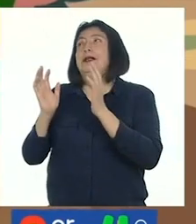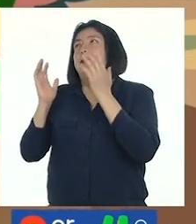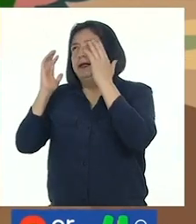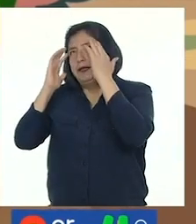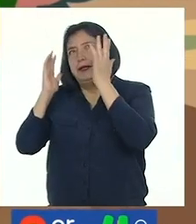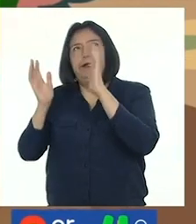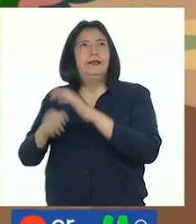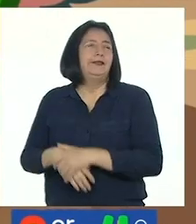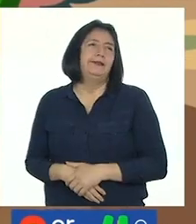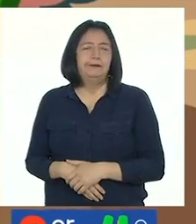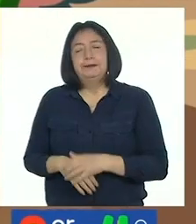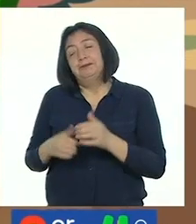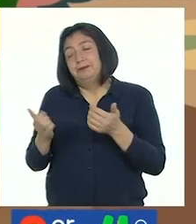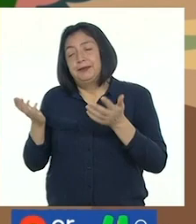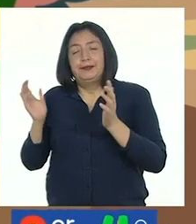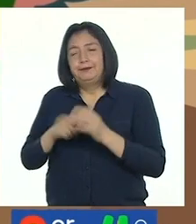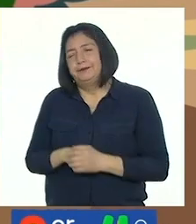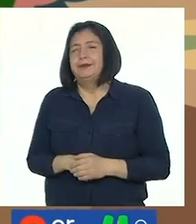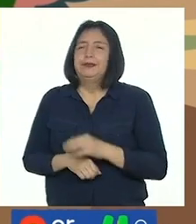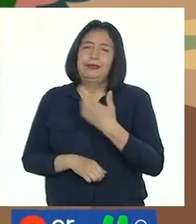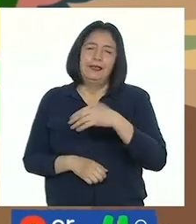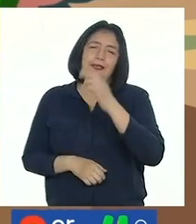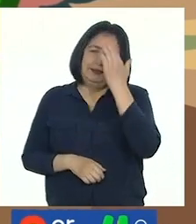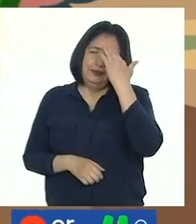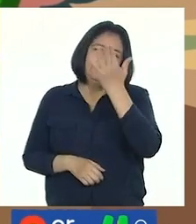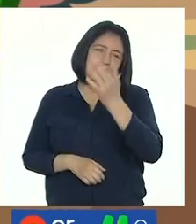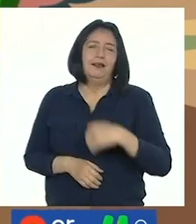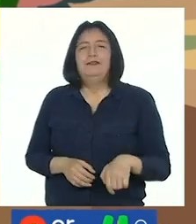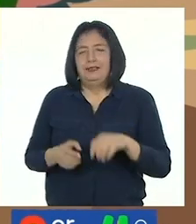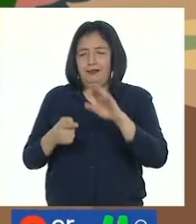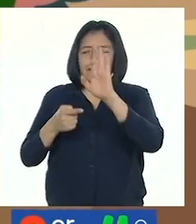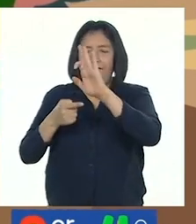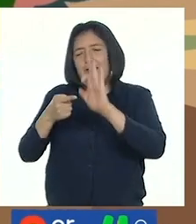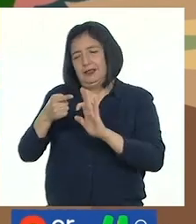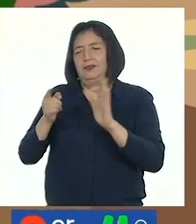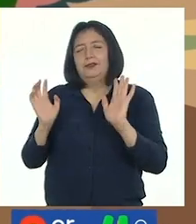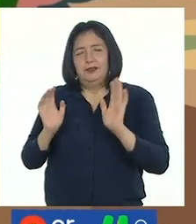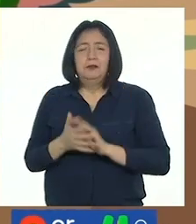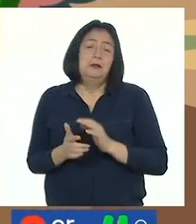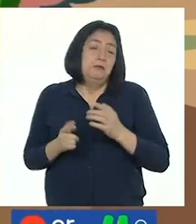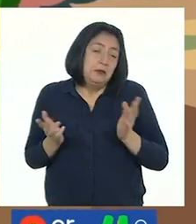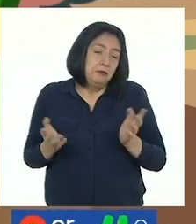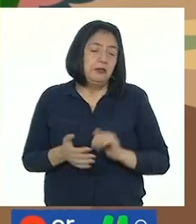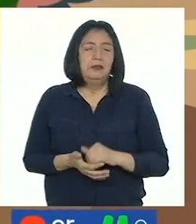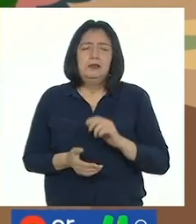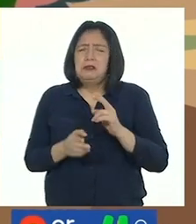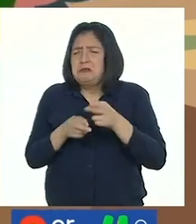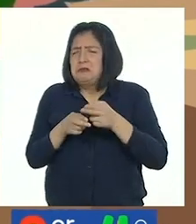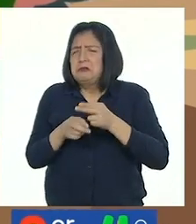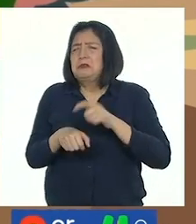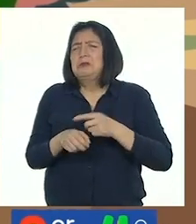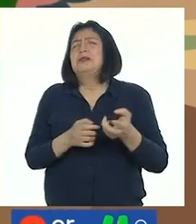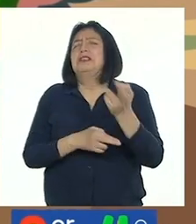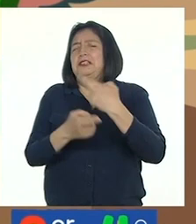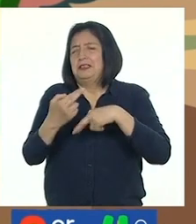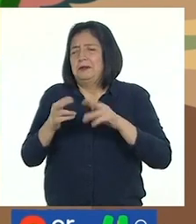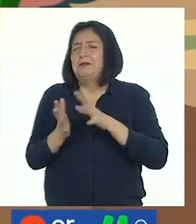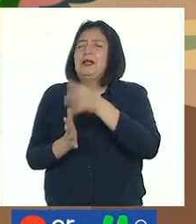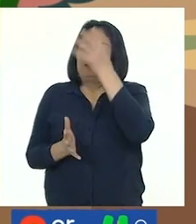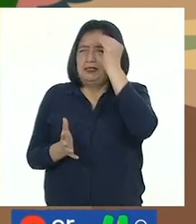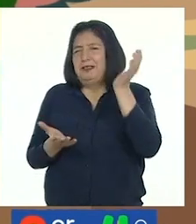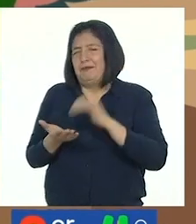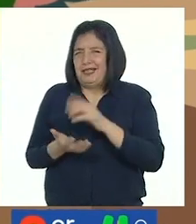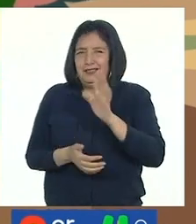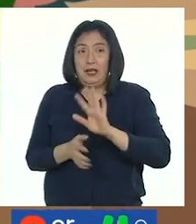Ay, sí, bueno, al menos ya saben qué es una fracción. Pero bueno, en un rato volveremos